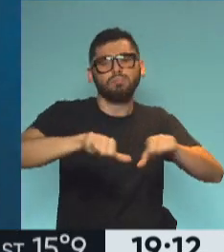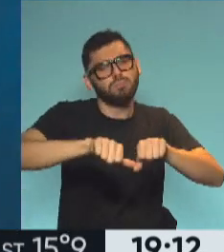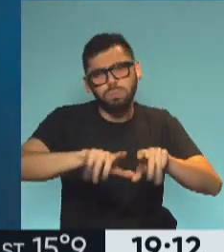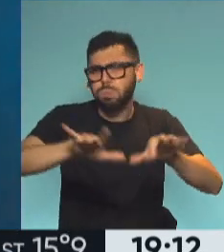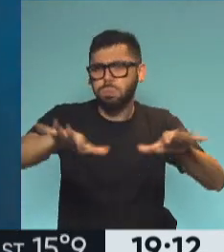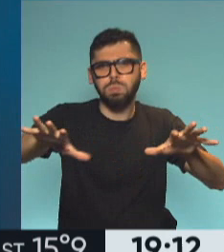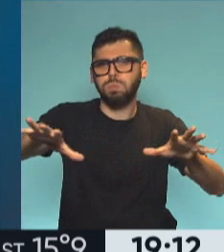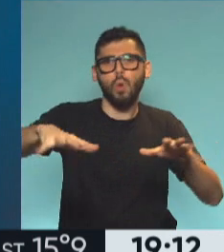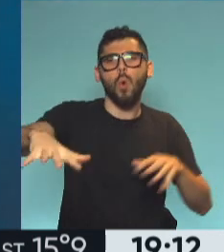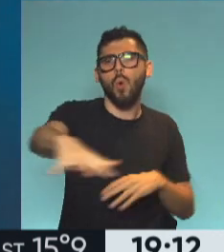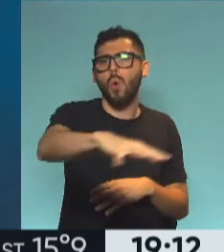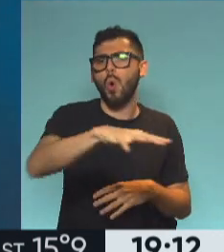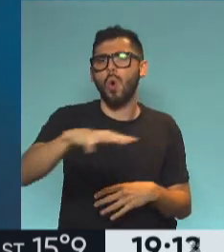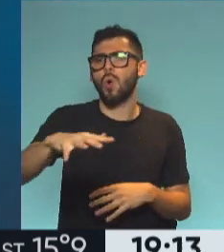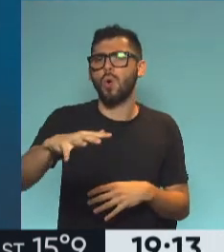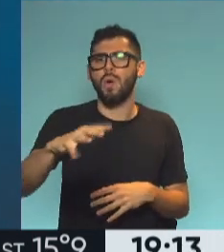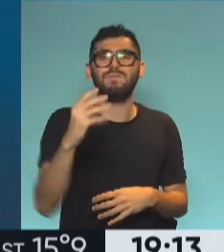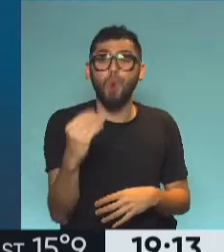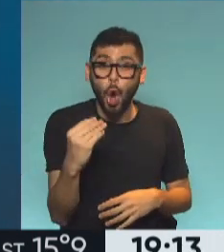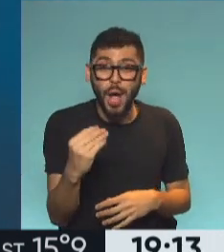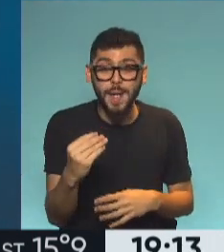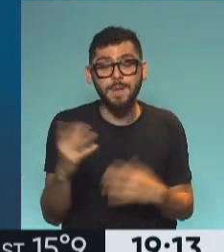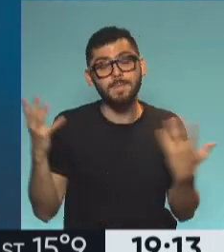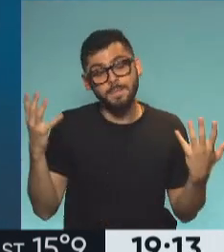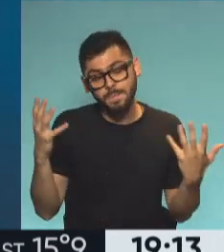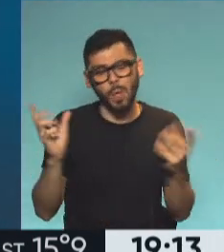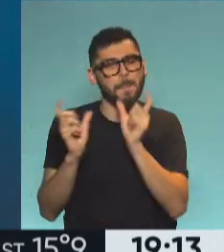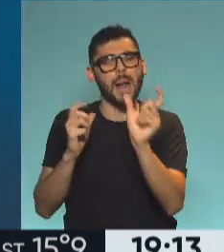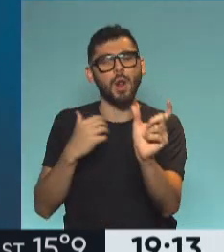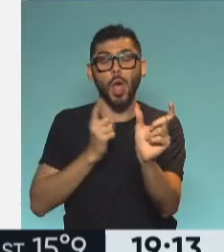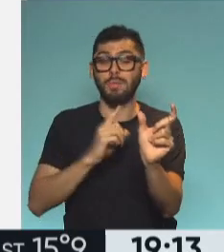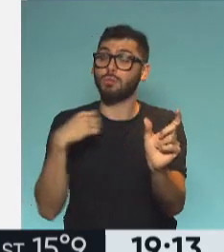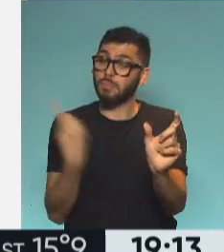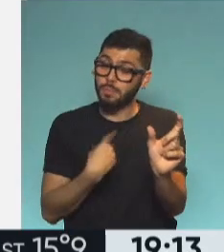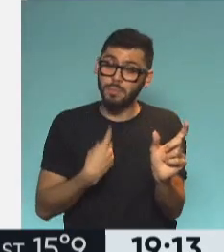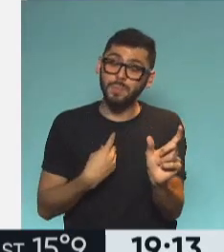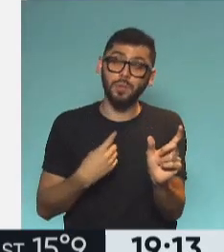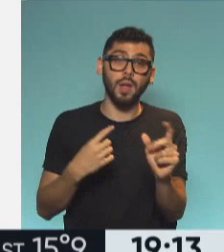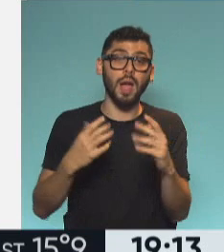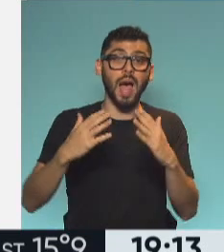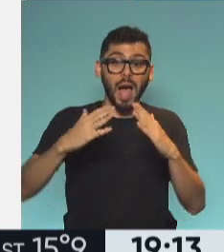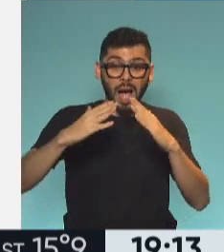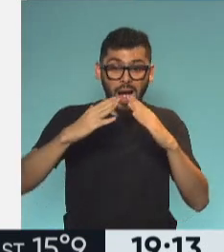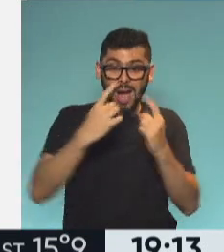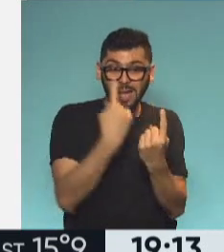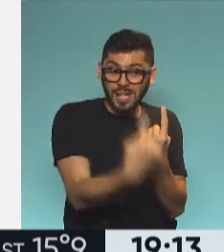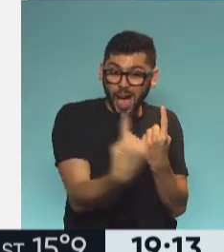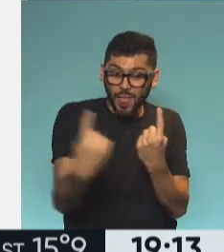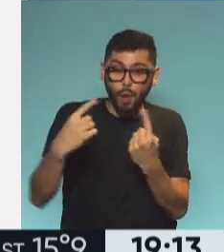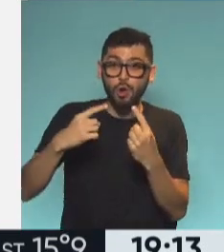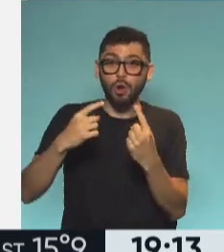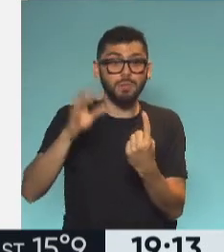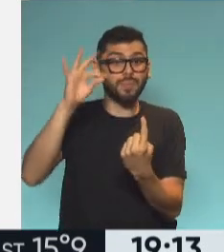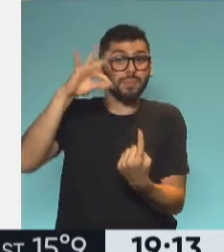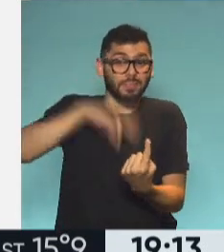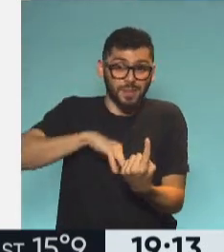debe? No le voy a decir la palabra, pero hacemos un pésimo aislamiento personal del